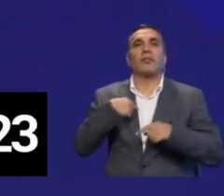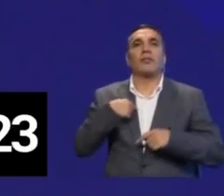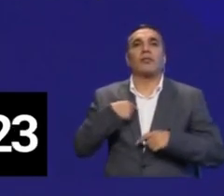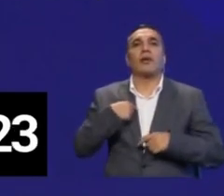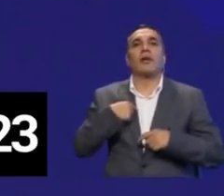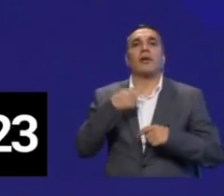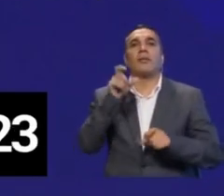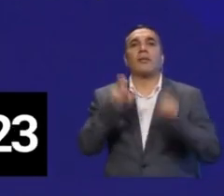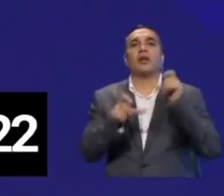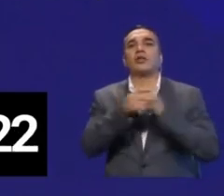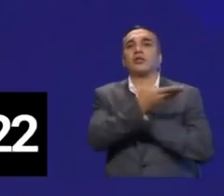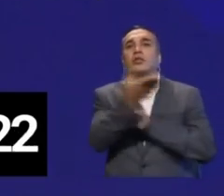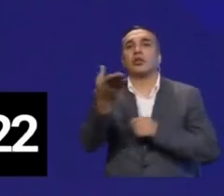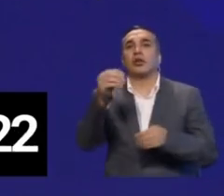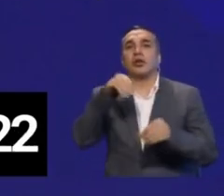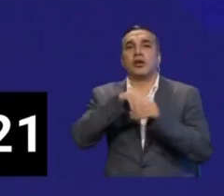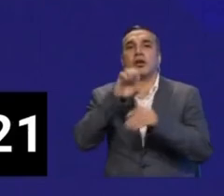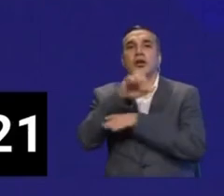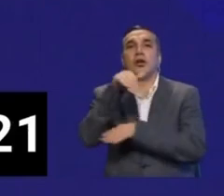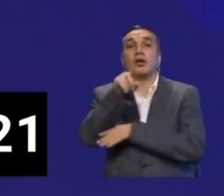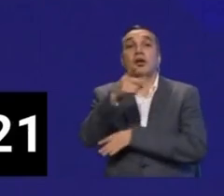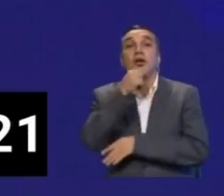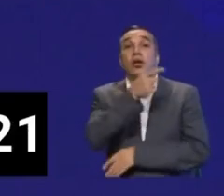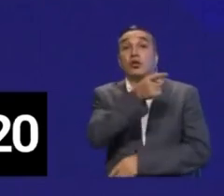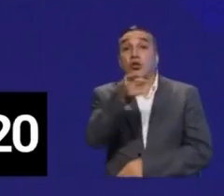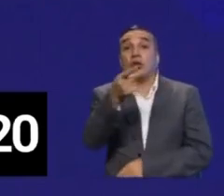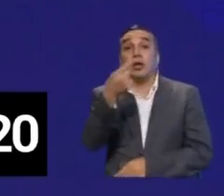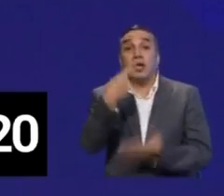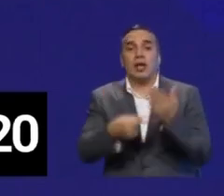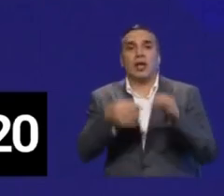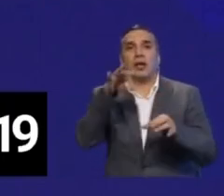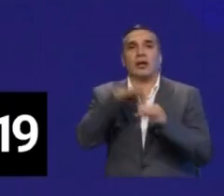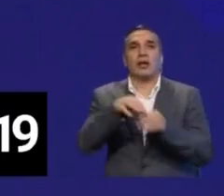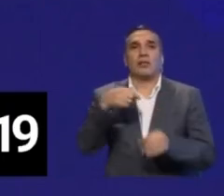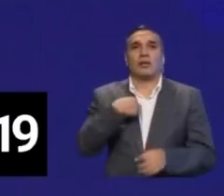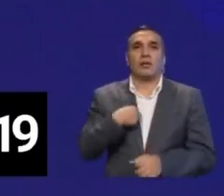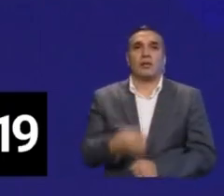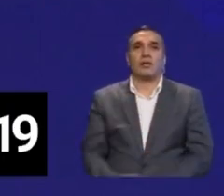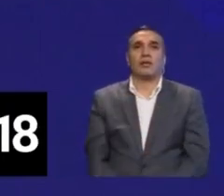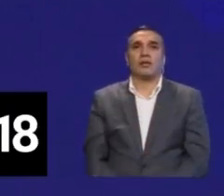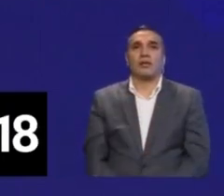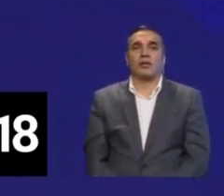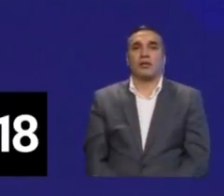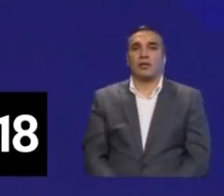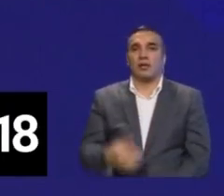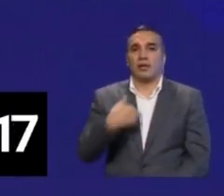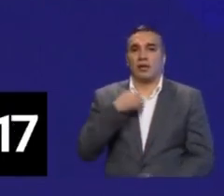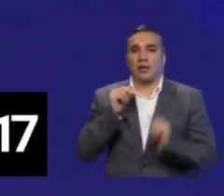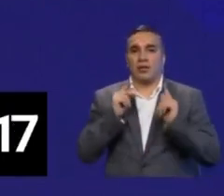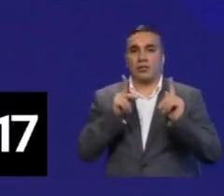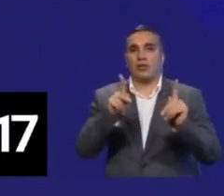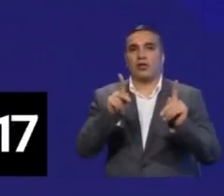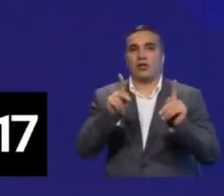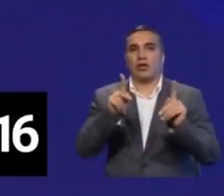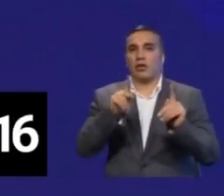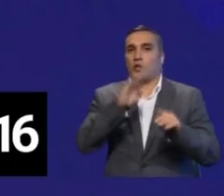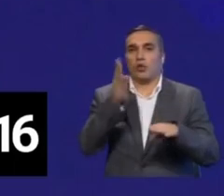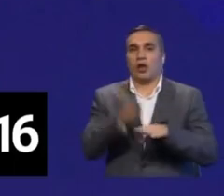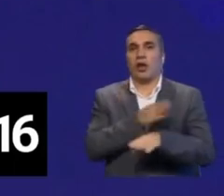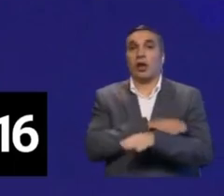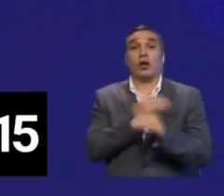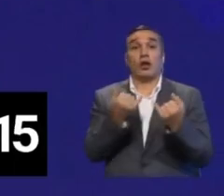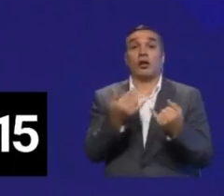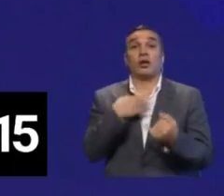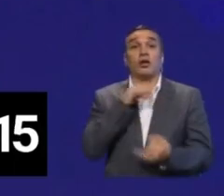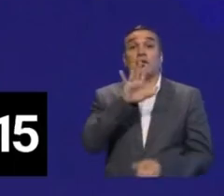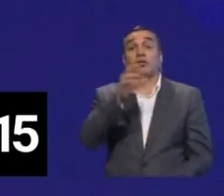pueblo, este pueblo que me va a elegir, de ustedes, queridas ecuatorianas y ecuatorianos. Tienen la oportunidad histórica. Hoy está